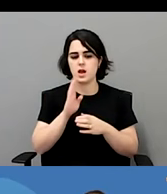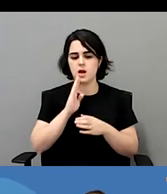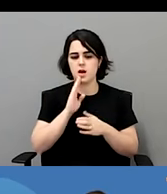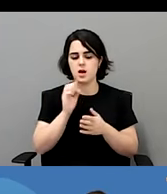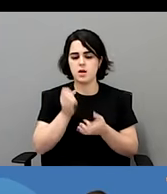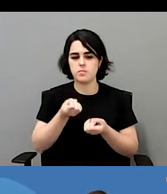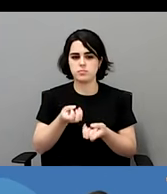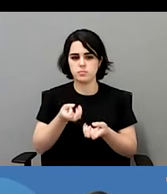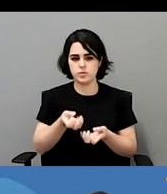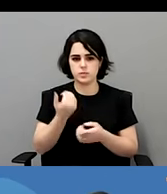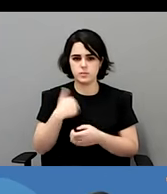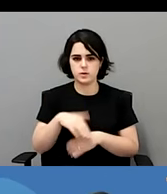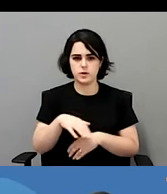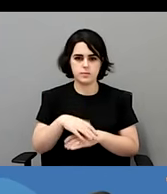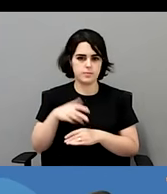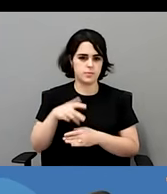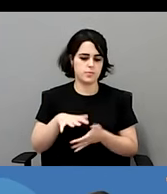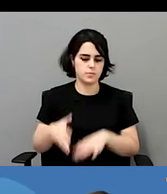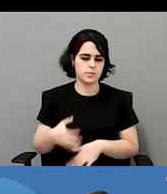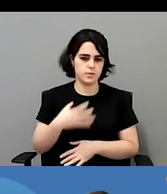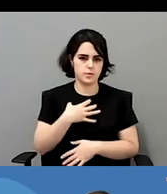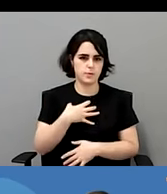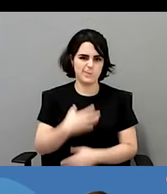anteriormente citada.